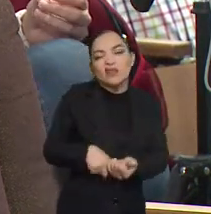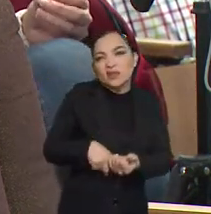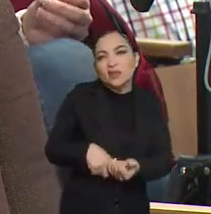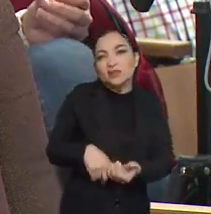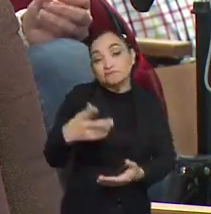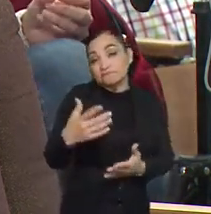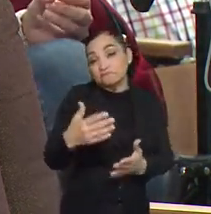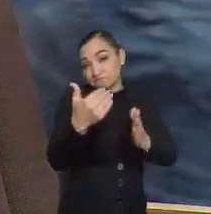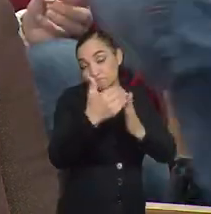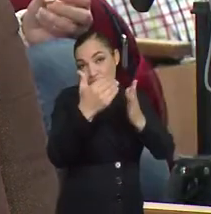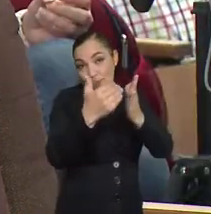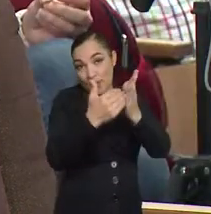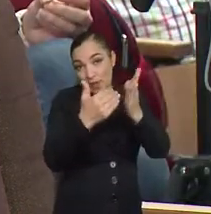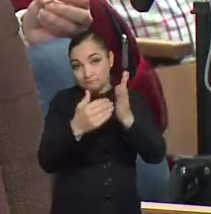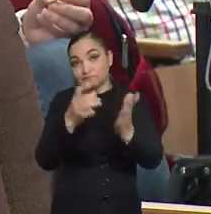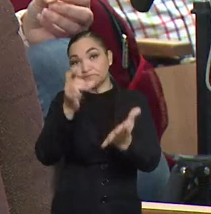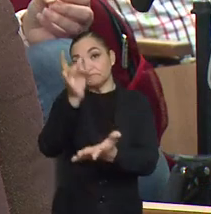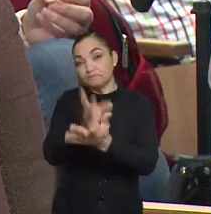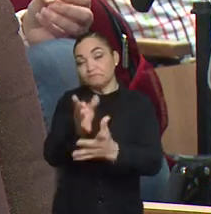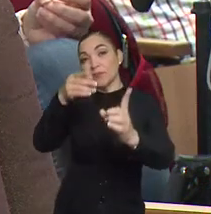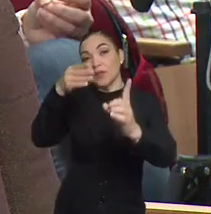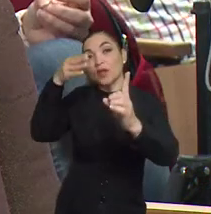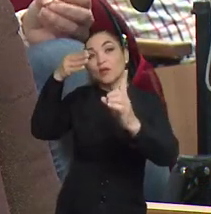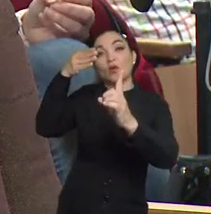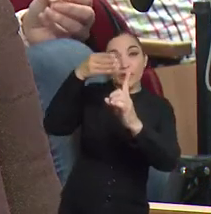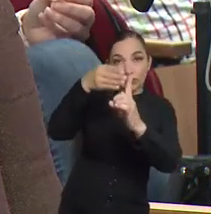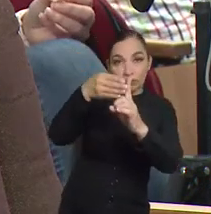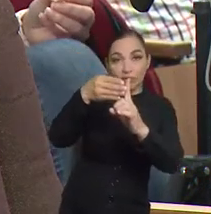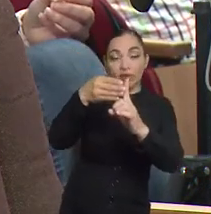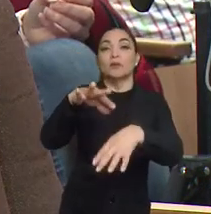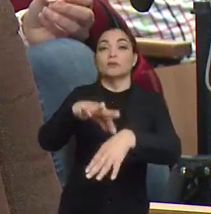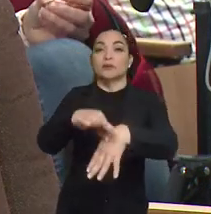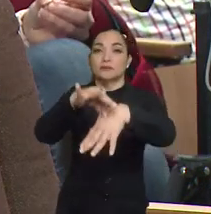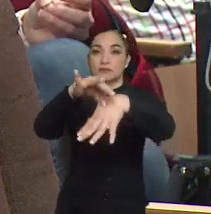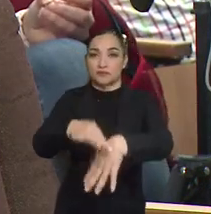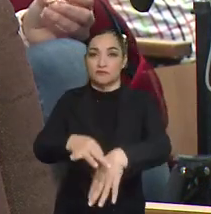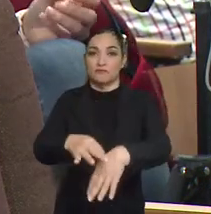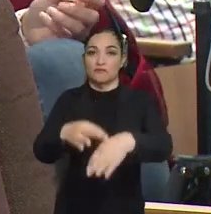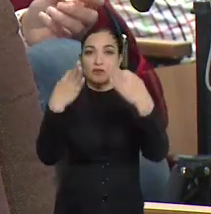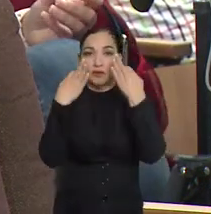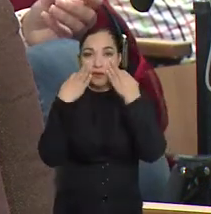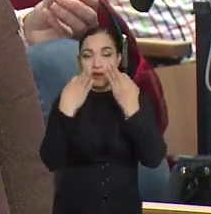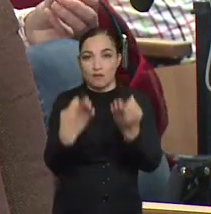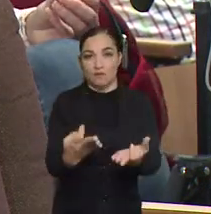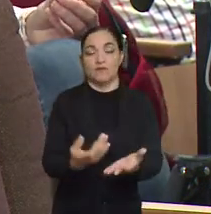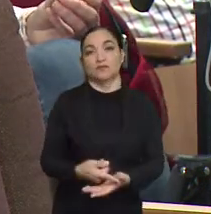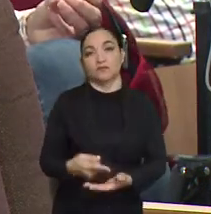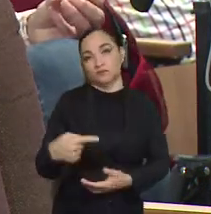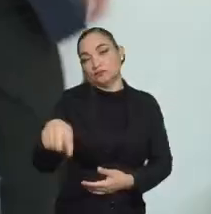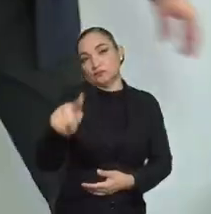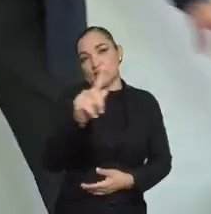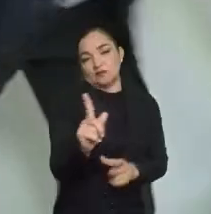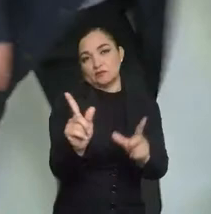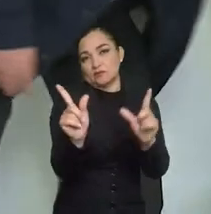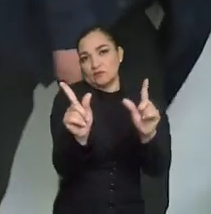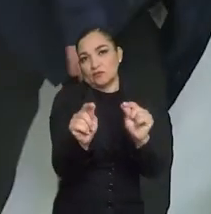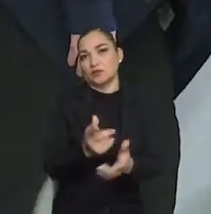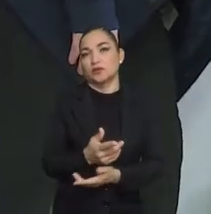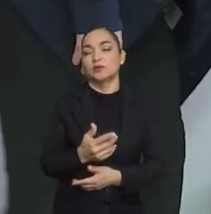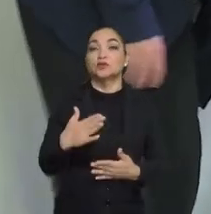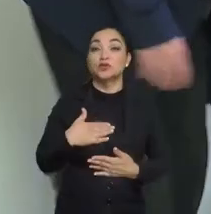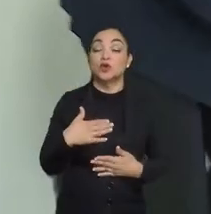únicos objetivos, verificables, lo demás, ustedes saquen las conclusiones. Y yo se los digo más